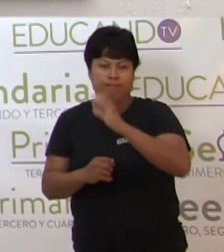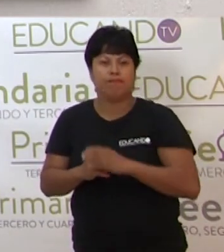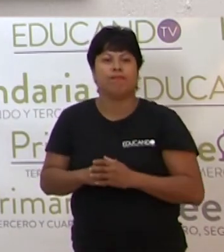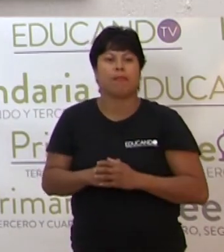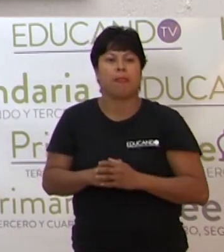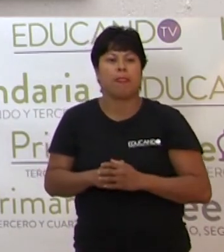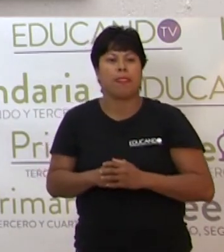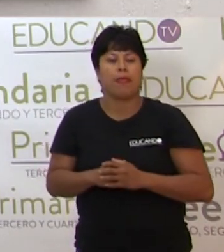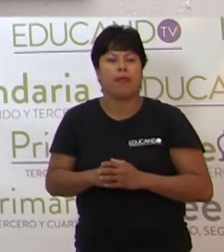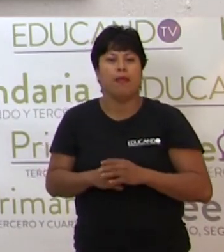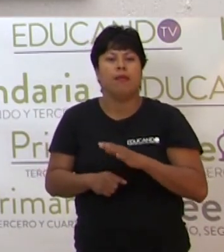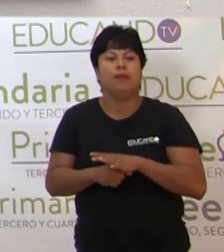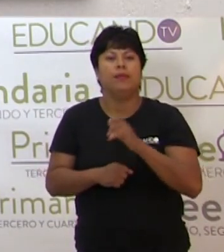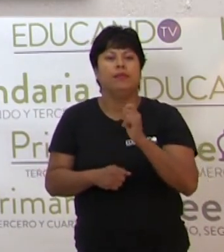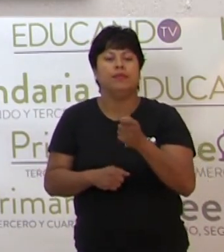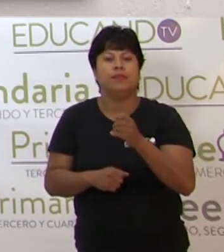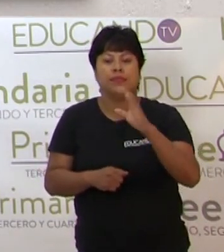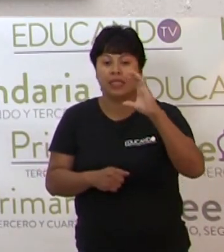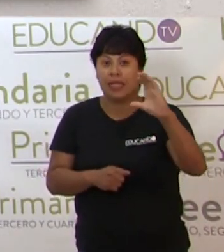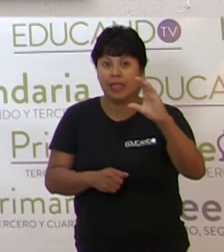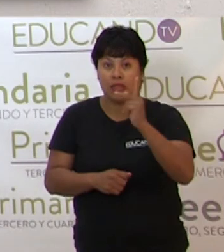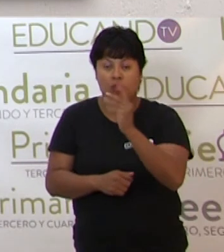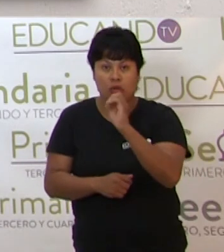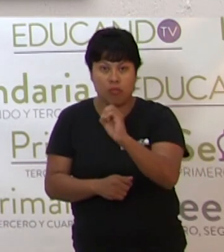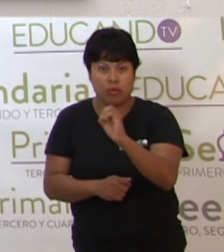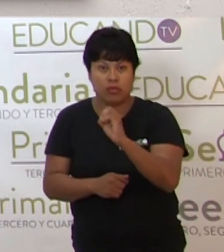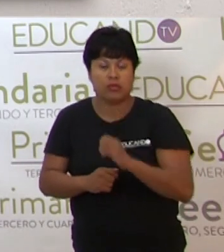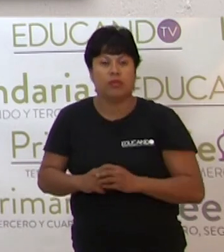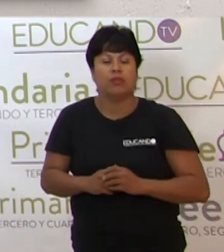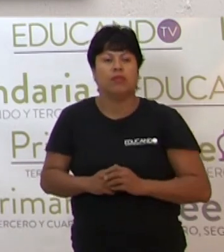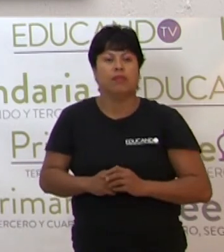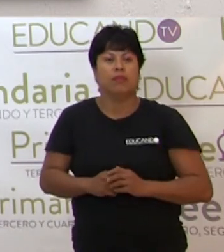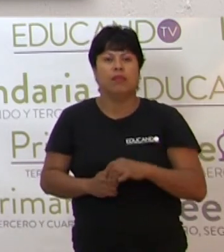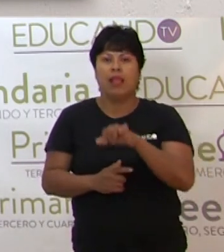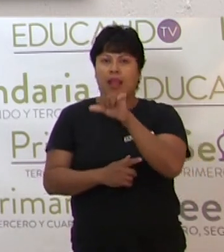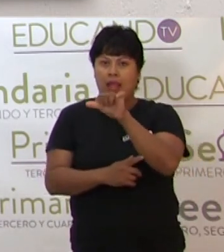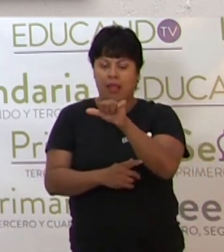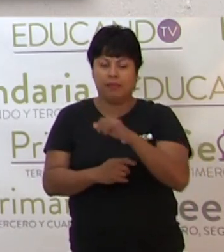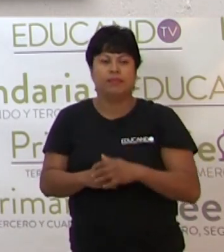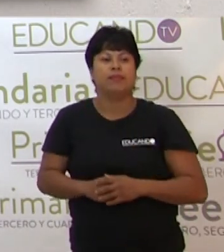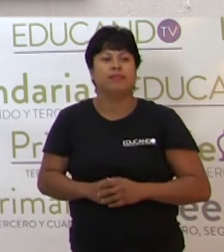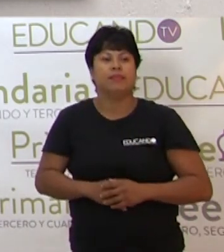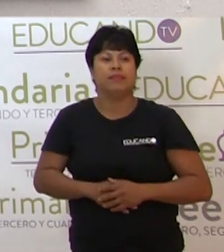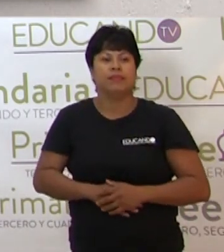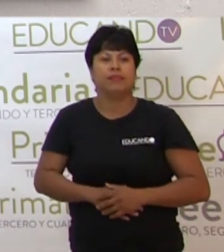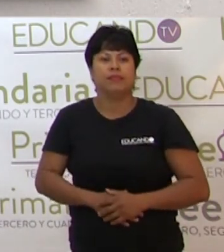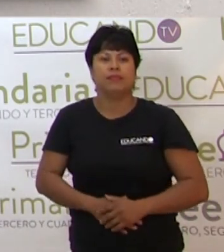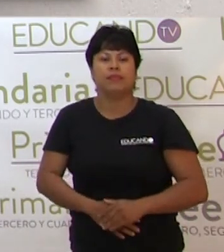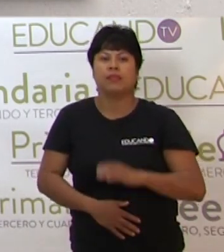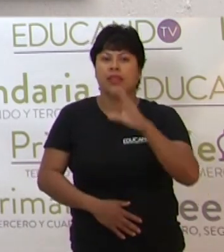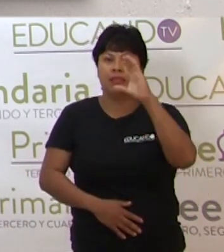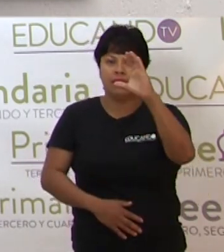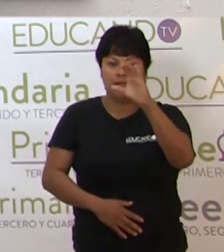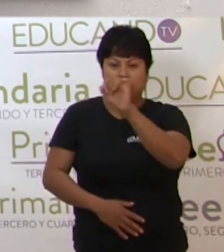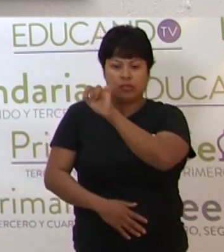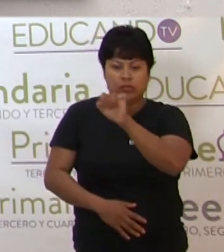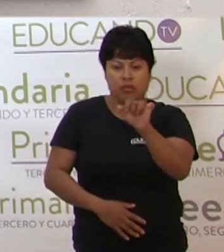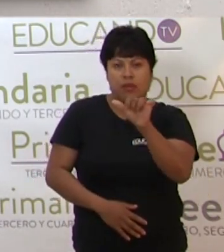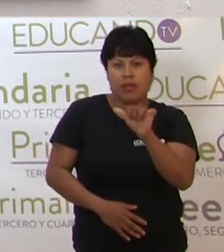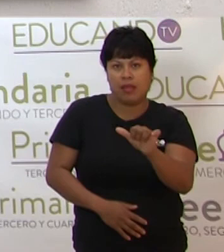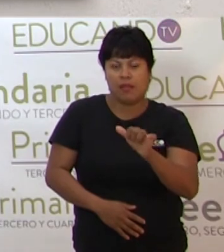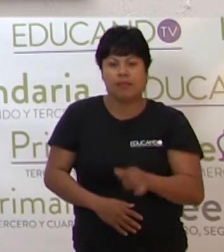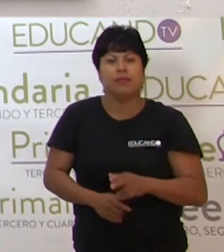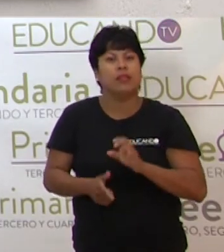¿Sí? ¿Cuál es el cateto opuesto? La A. ¿Sí? C sobre A.